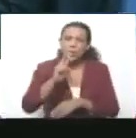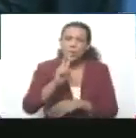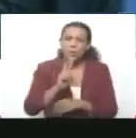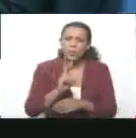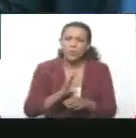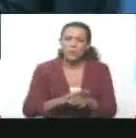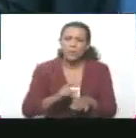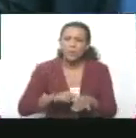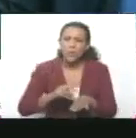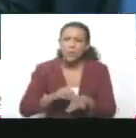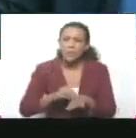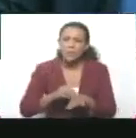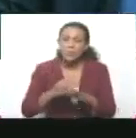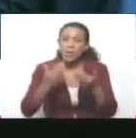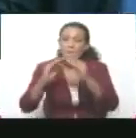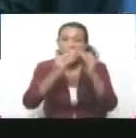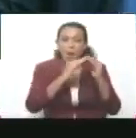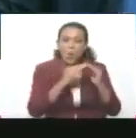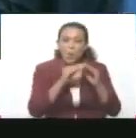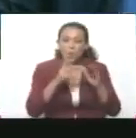le solicitamos porque es una parroquia entera,